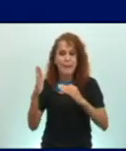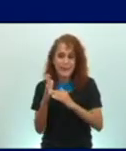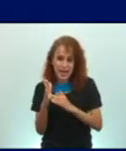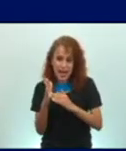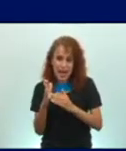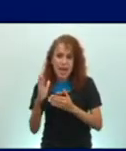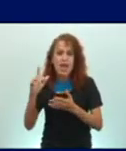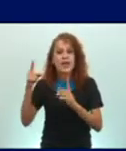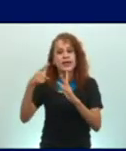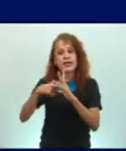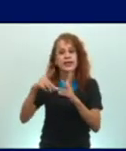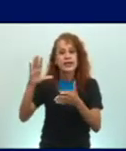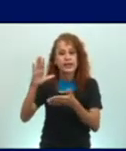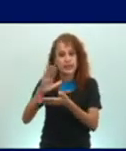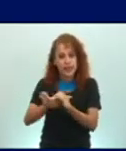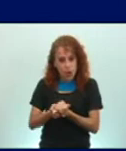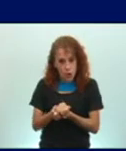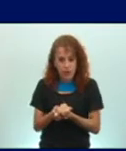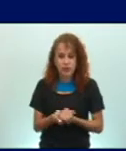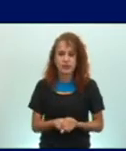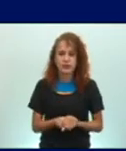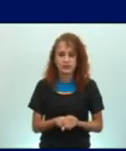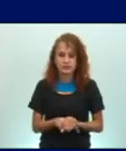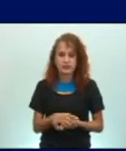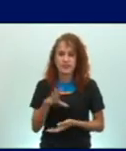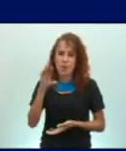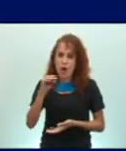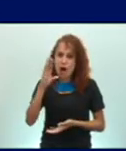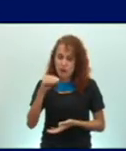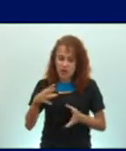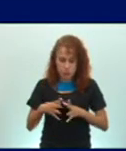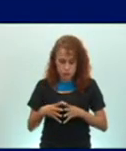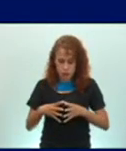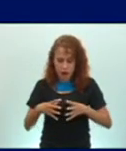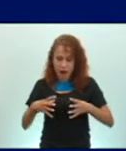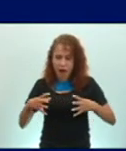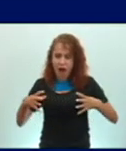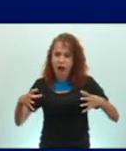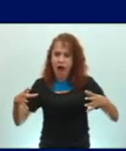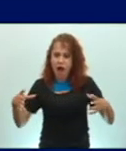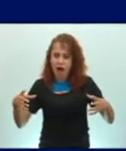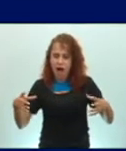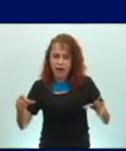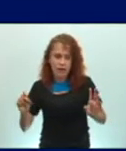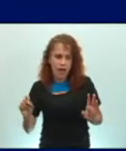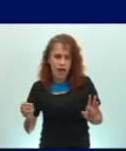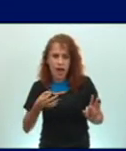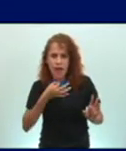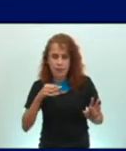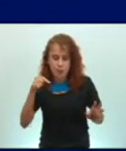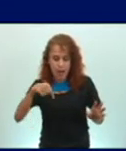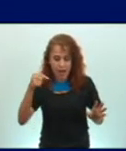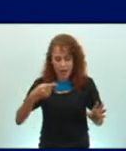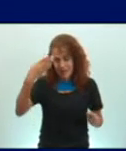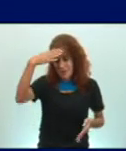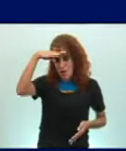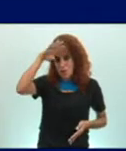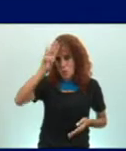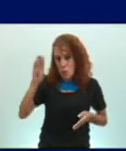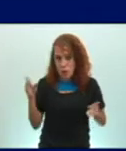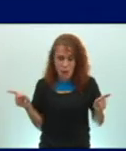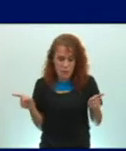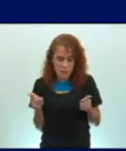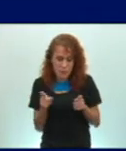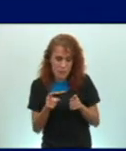1000 kilómetros. Por tanto, estamos hablando de un área incluso que en nuestro país, por la extensión superficial